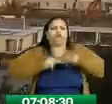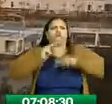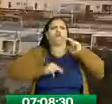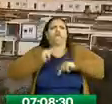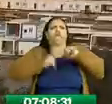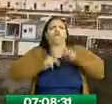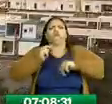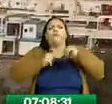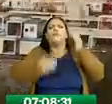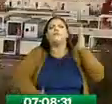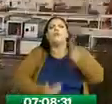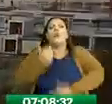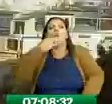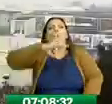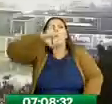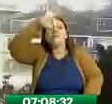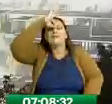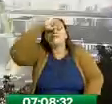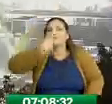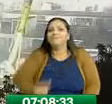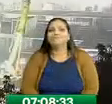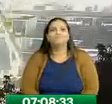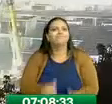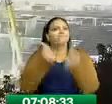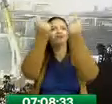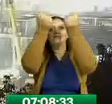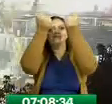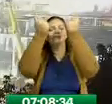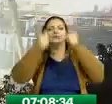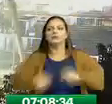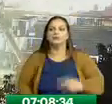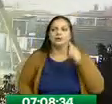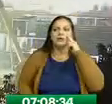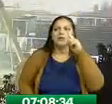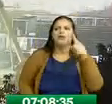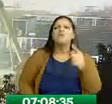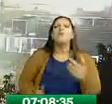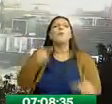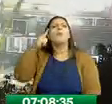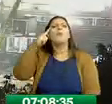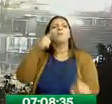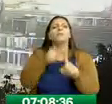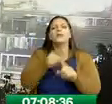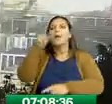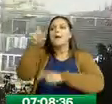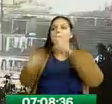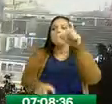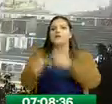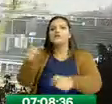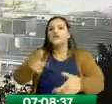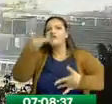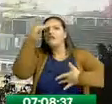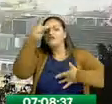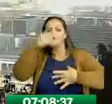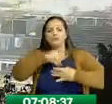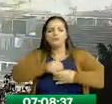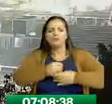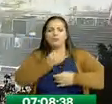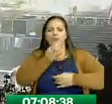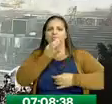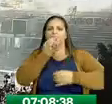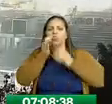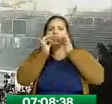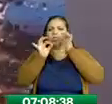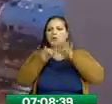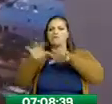del coronavirus en Wuhan. El hospital Montaña del Dios del Fuego fue terminado este domingo 2 de